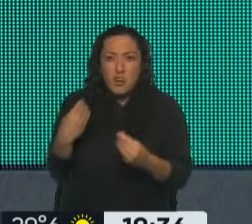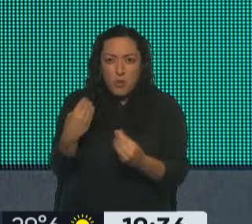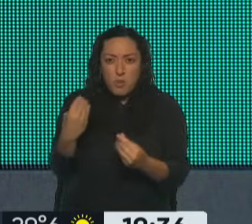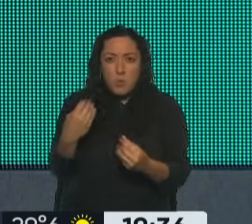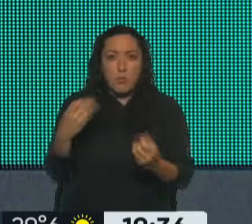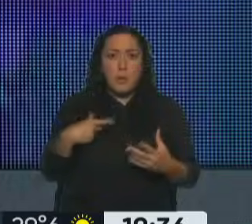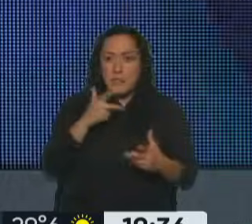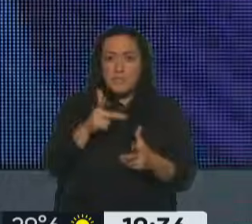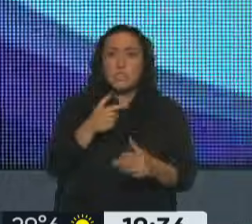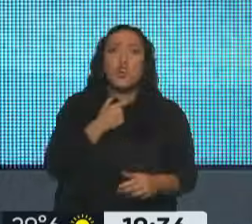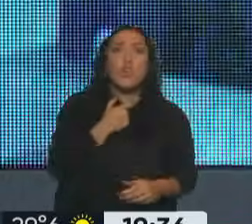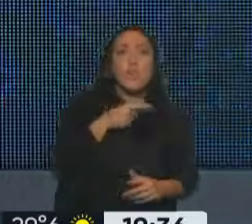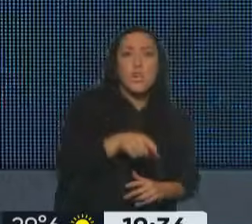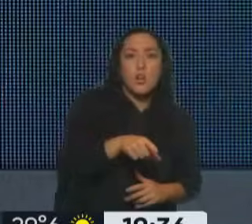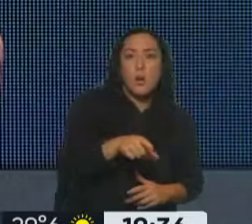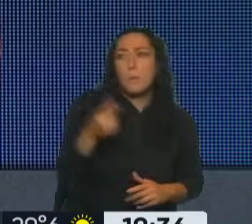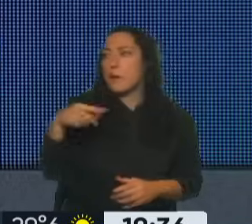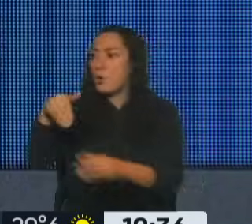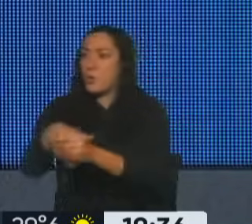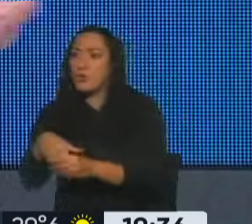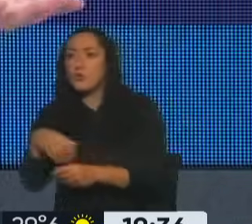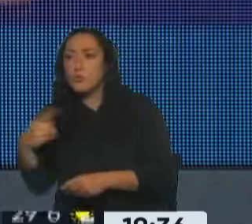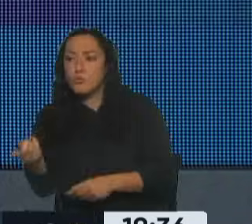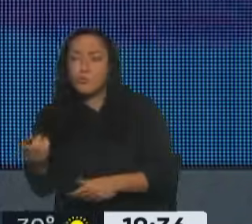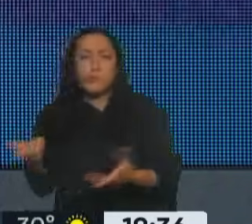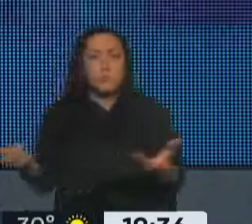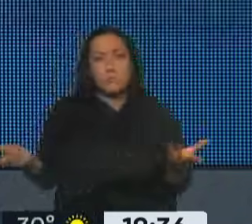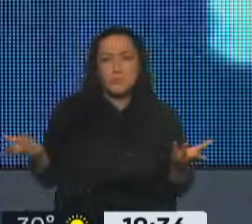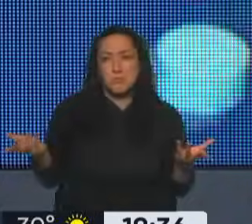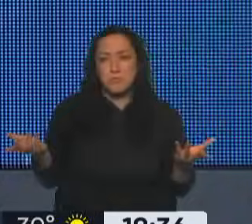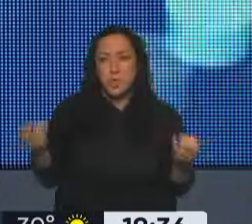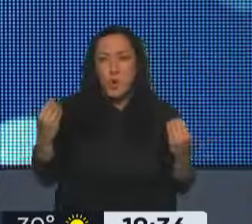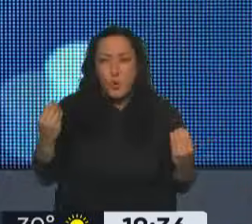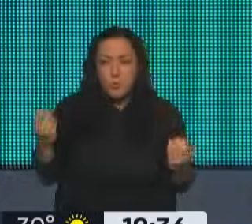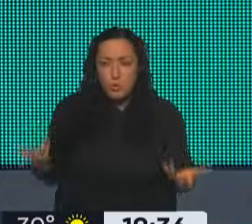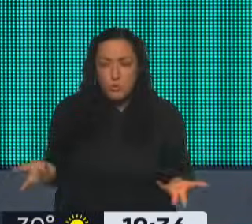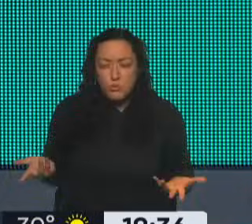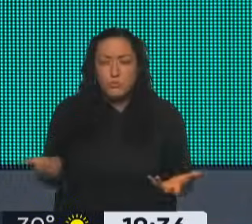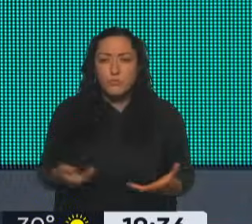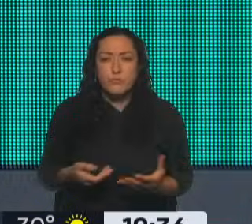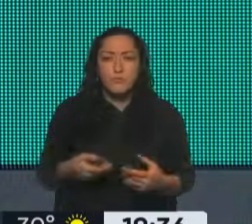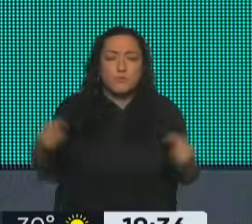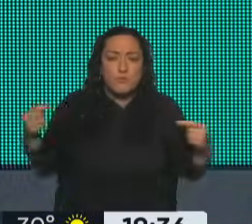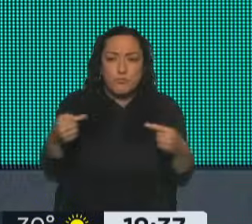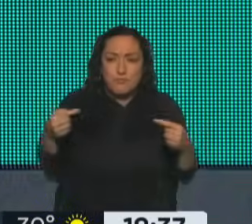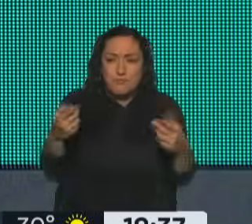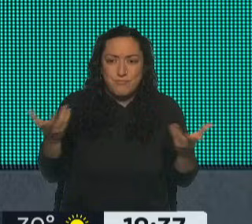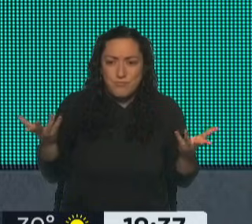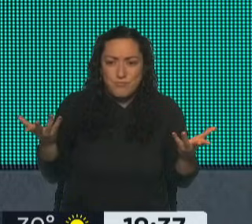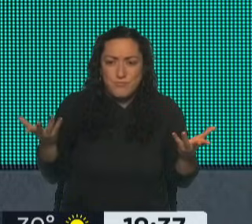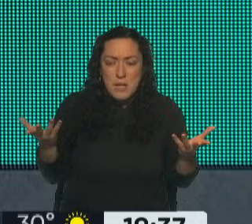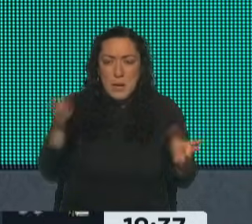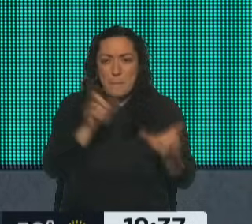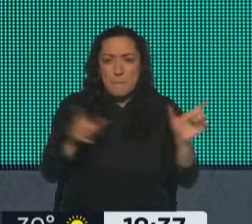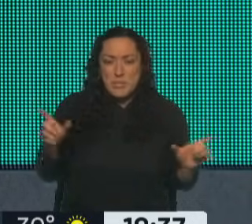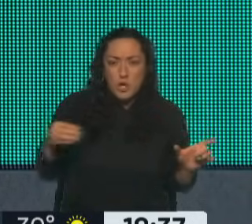no, yo quiero, pero yo voto. ¿Cómo se entiende esta dicotomía en la voluntad